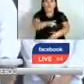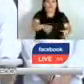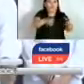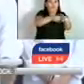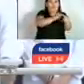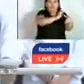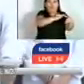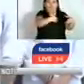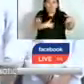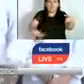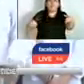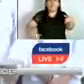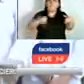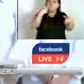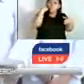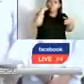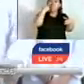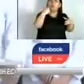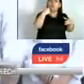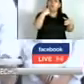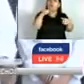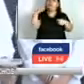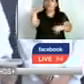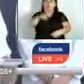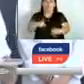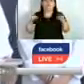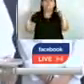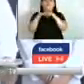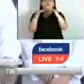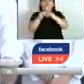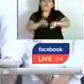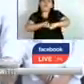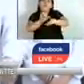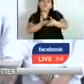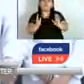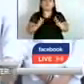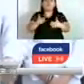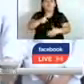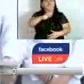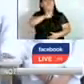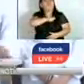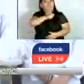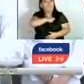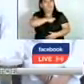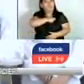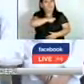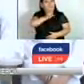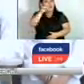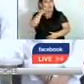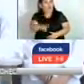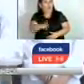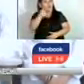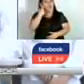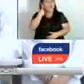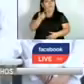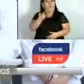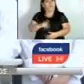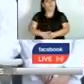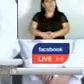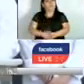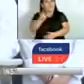tendrá más poder, pero yo creo que ahora hay que hablar también de responsabilidad. Ahora habrá una